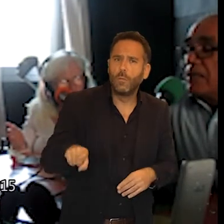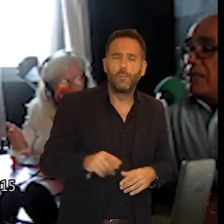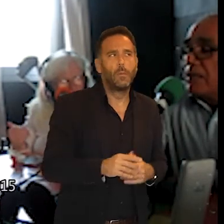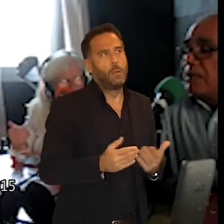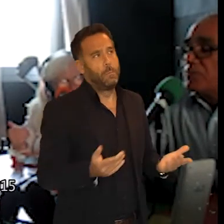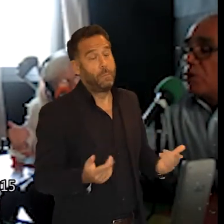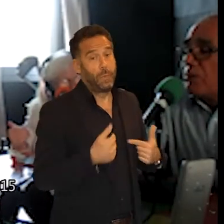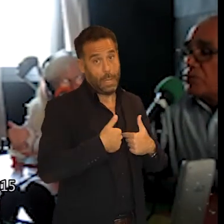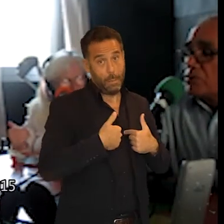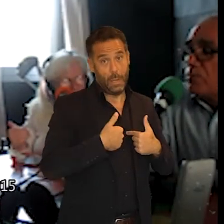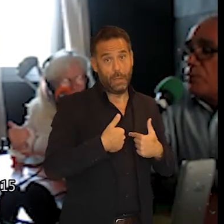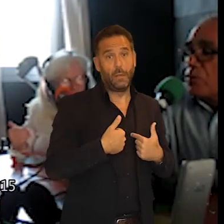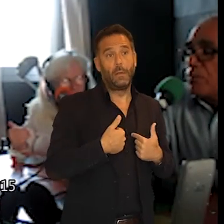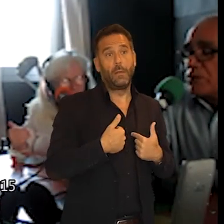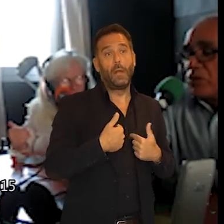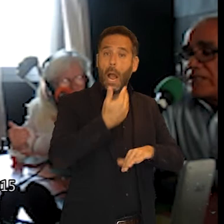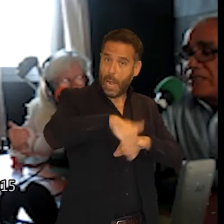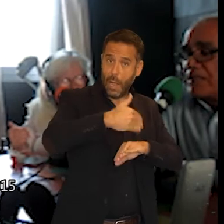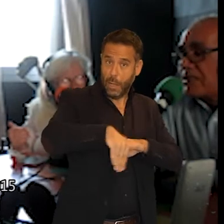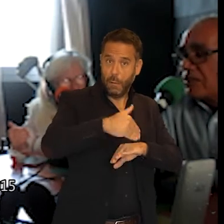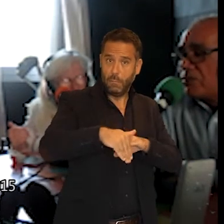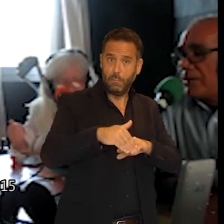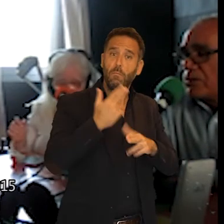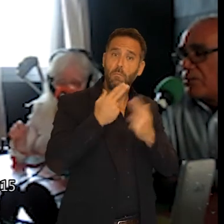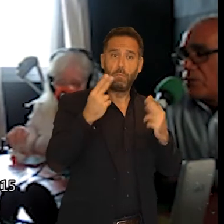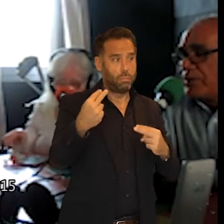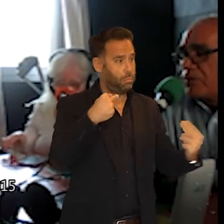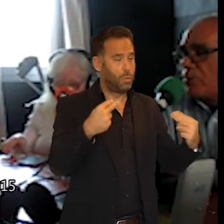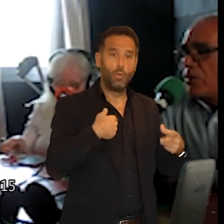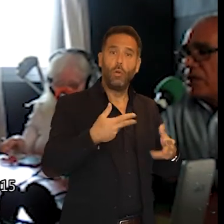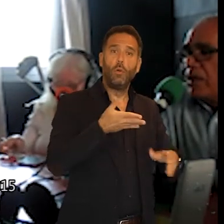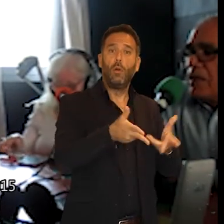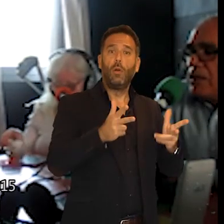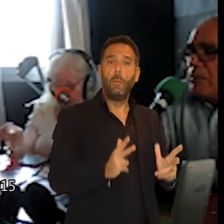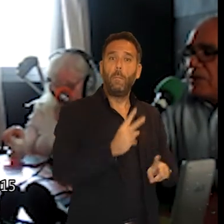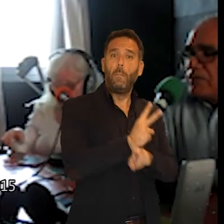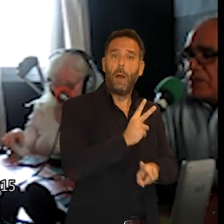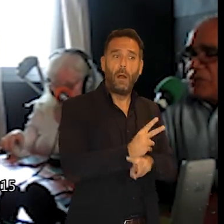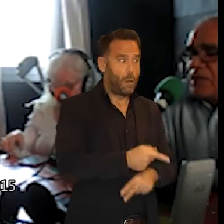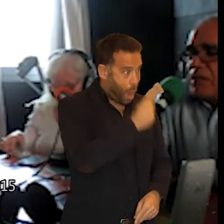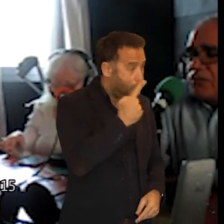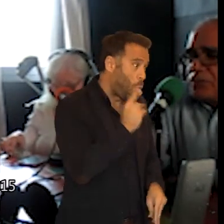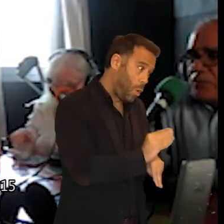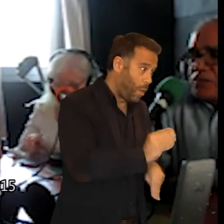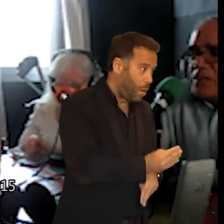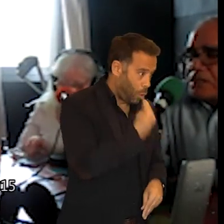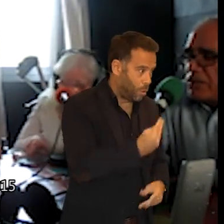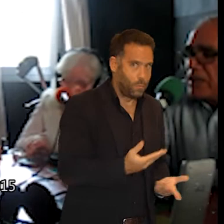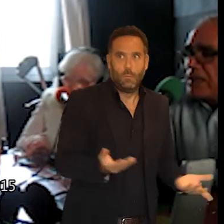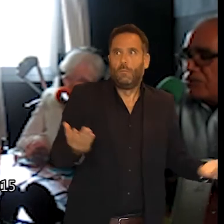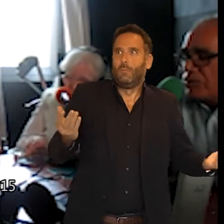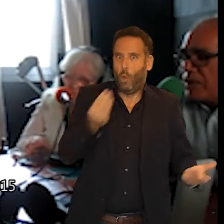hagas? Bueno, a mí el público de la calle me va... Estoy sentado en un bar y me dice, el que le va a engordar. Digo, claro, dame que comer algo,